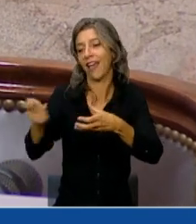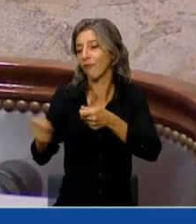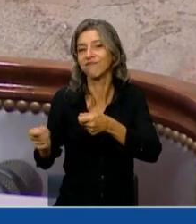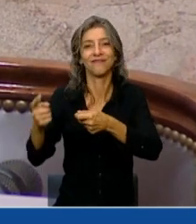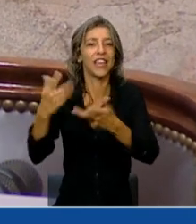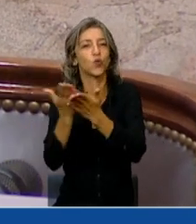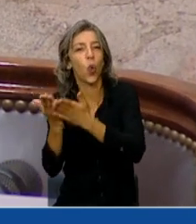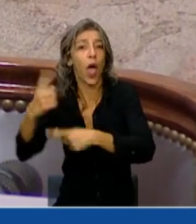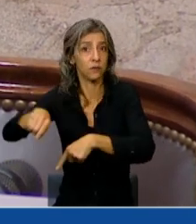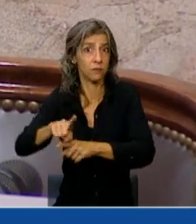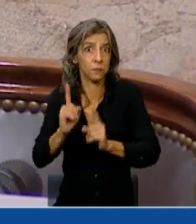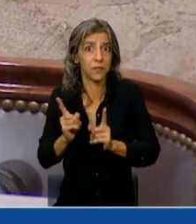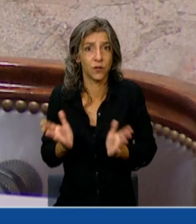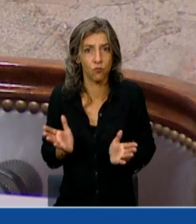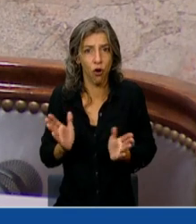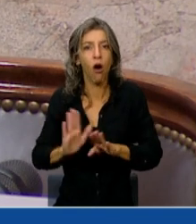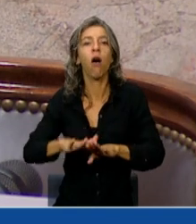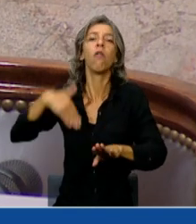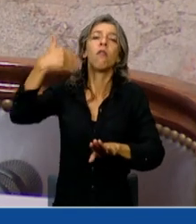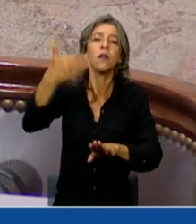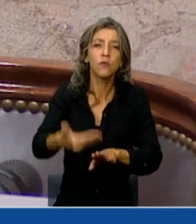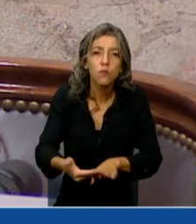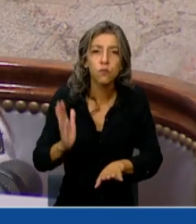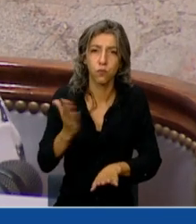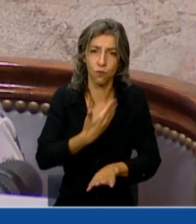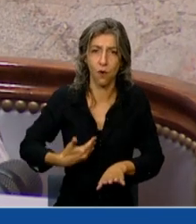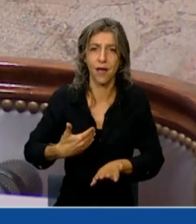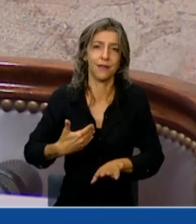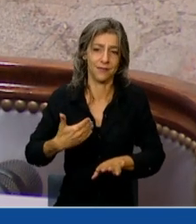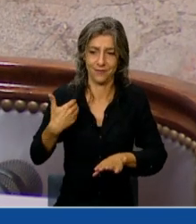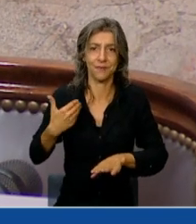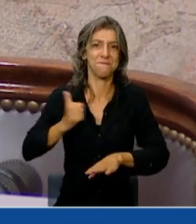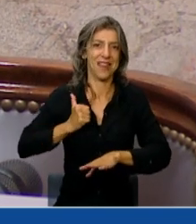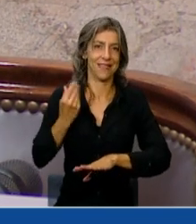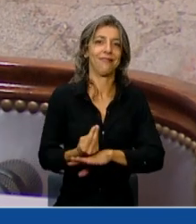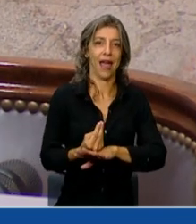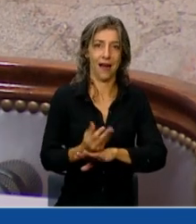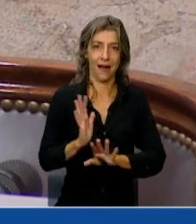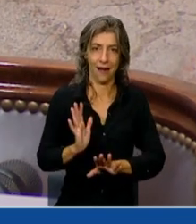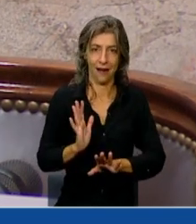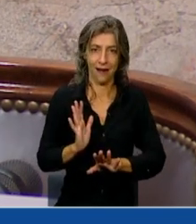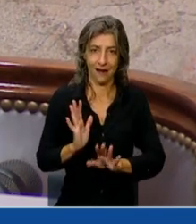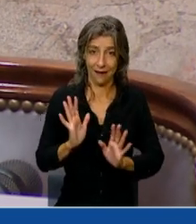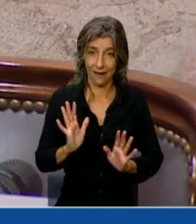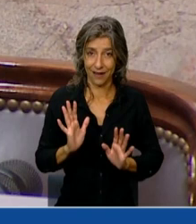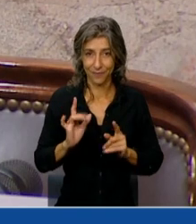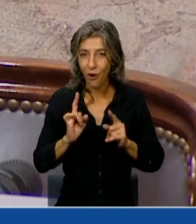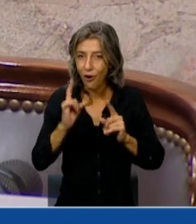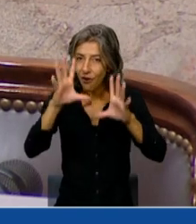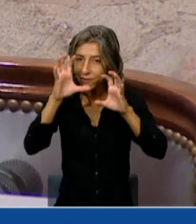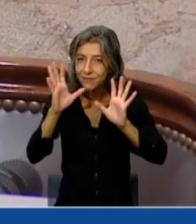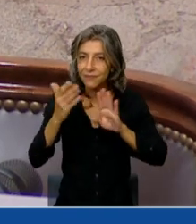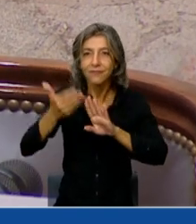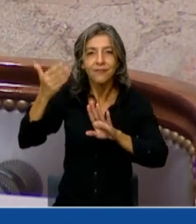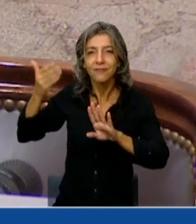al feroz proceso represivo de la dictadura. Esto es importante porque el problema que tenemos en la